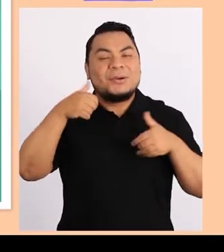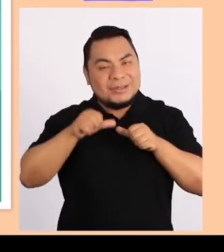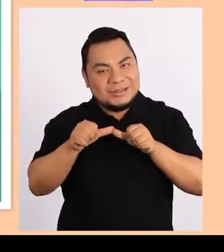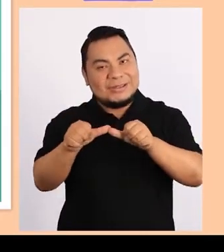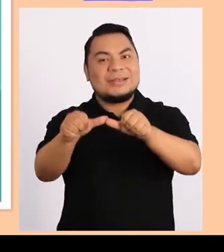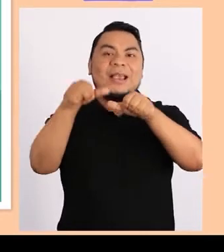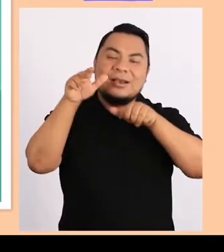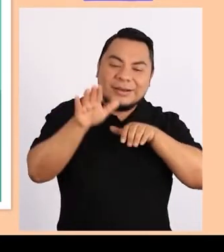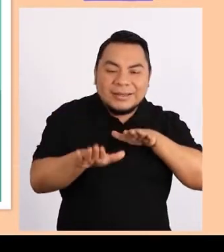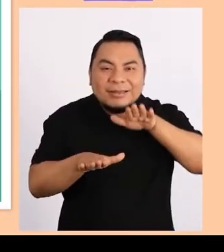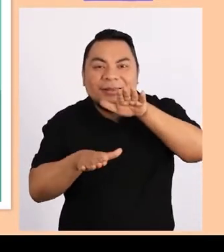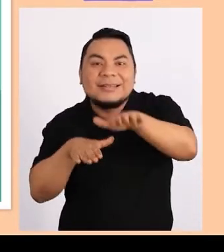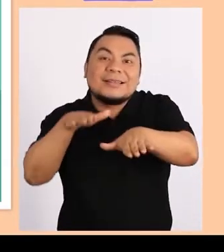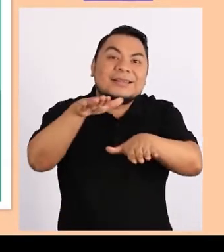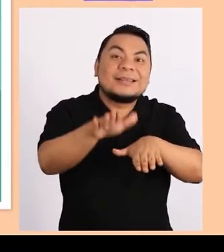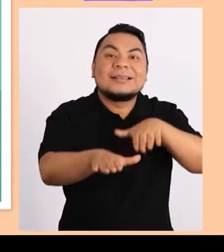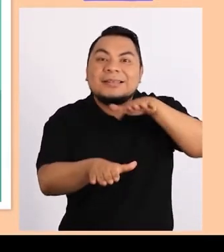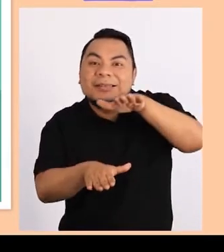Gateo, gateo,